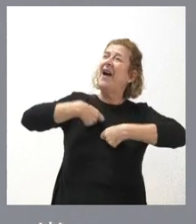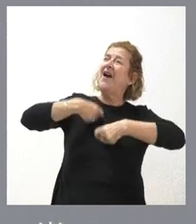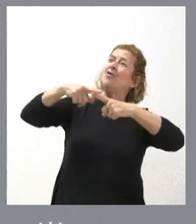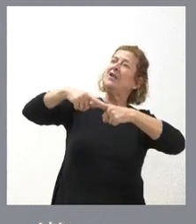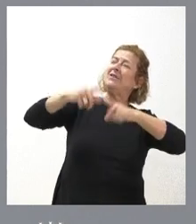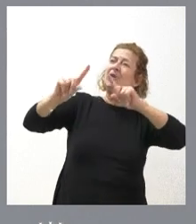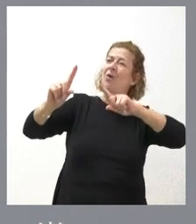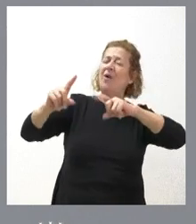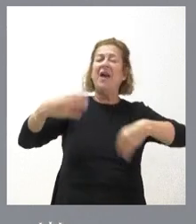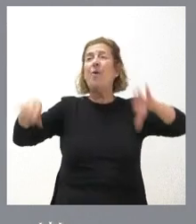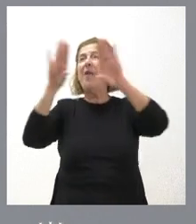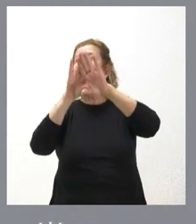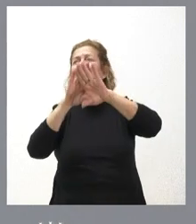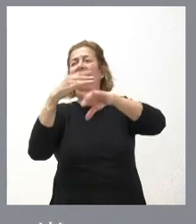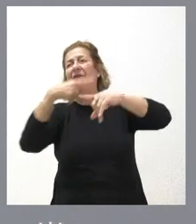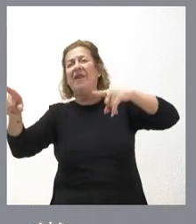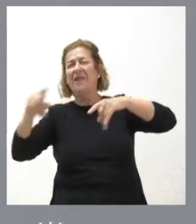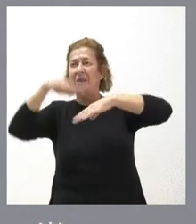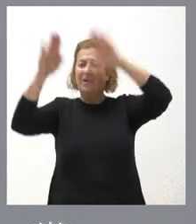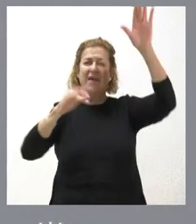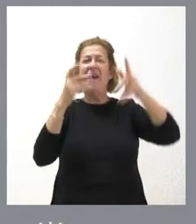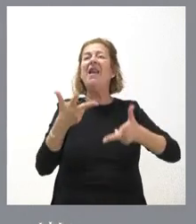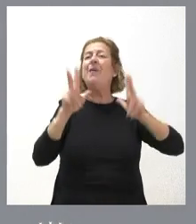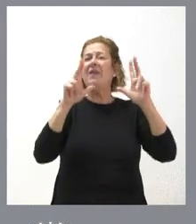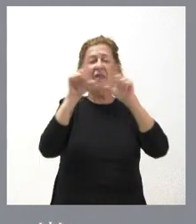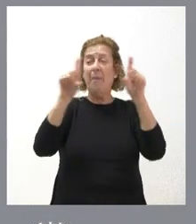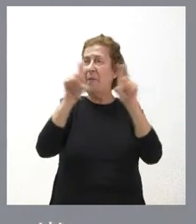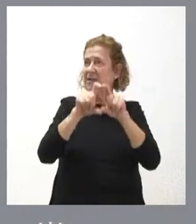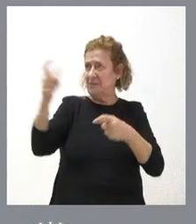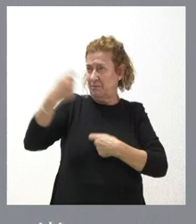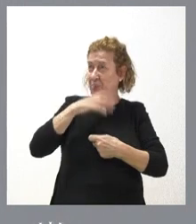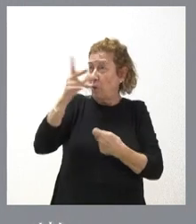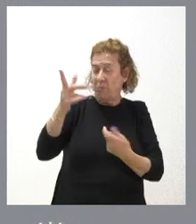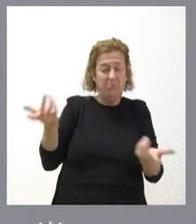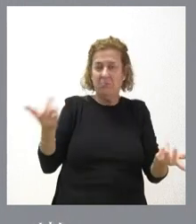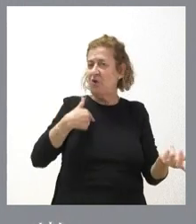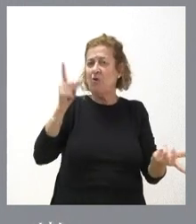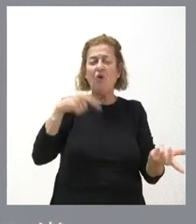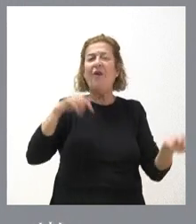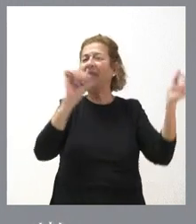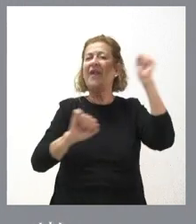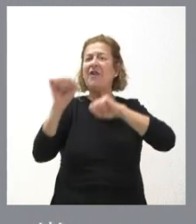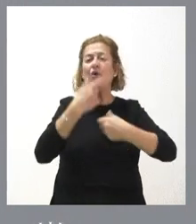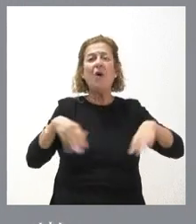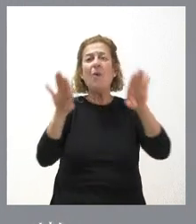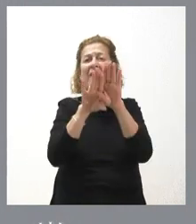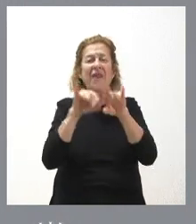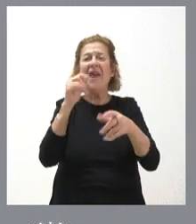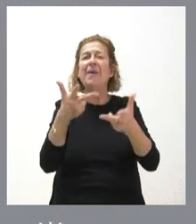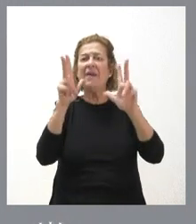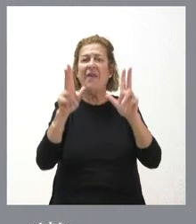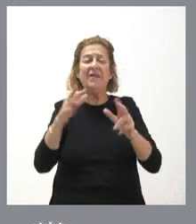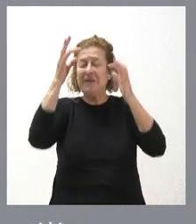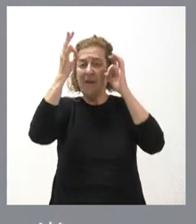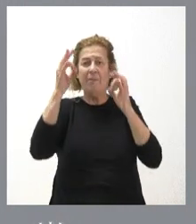igualdad entre los españoles y la libertad de las empresas nosotros defendemos la igualdad y la libertad es una cuestión de principios no es una